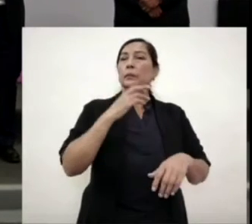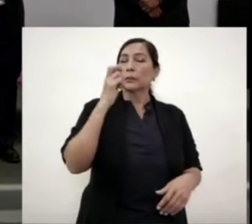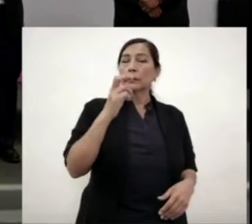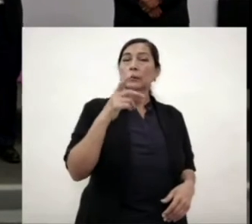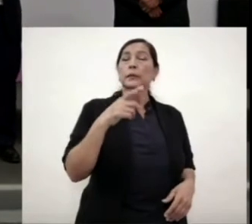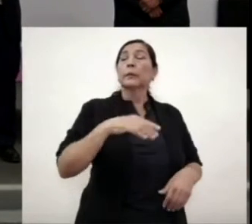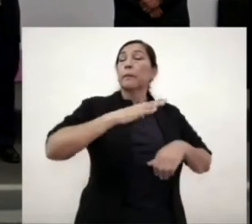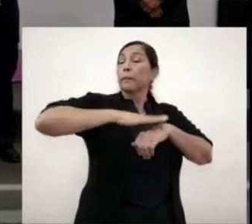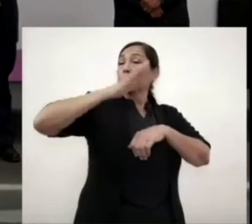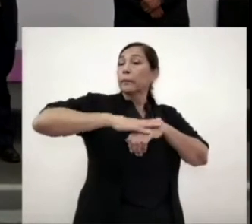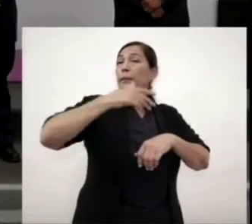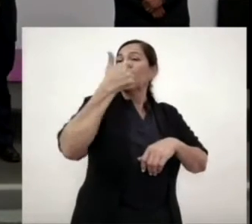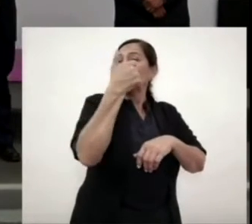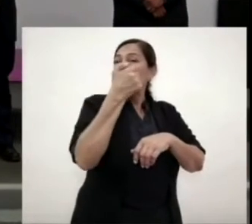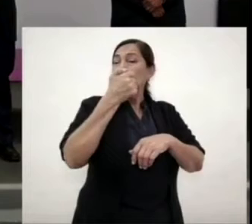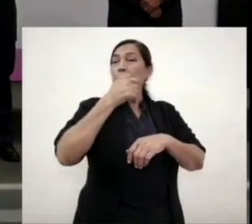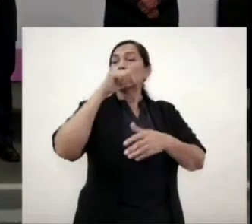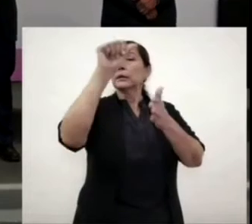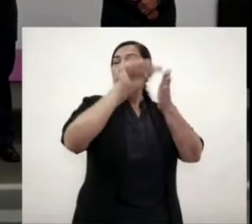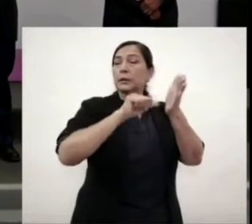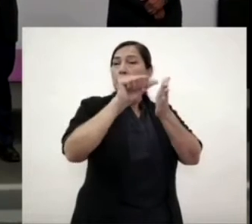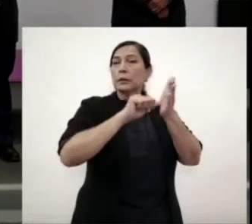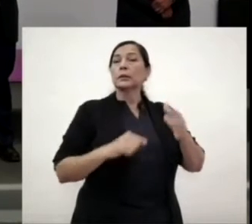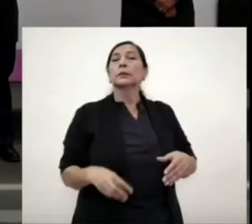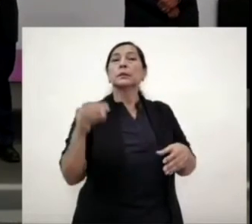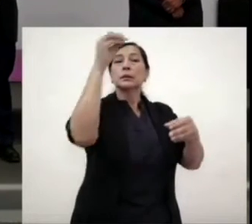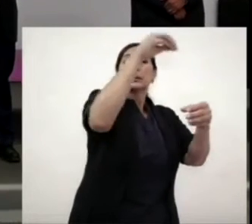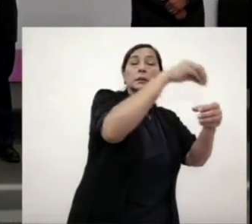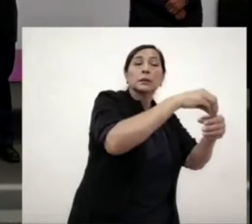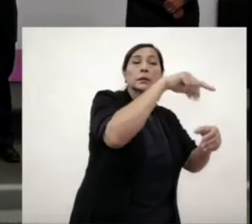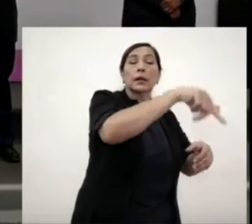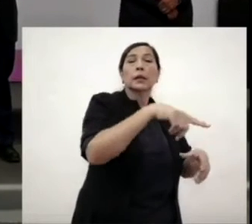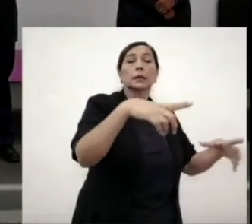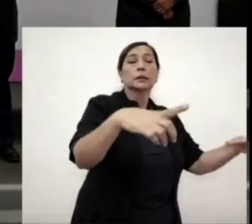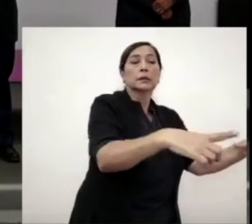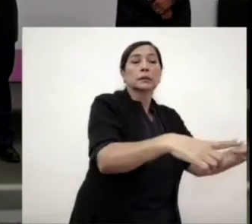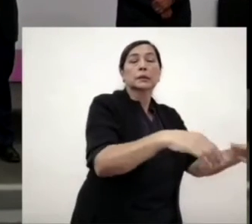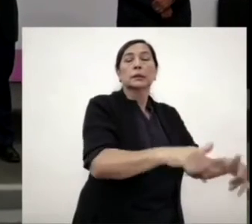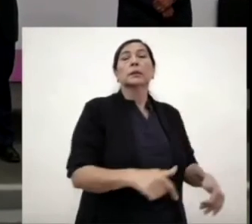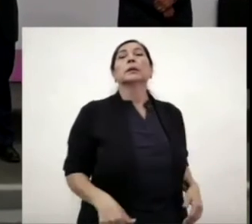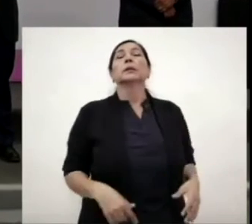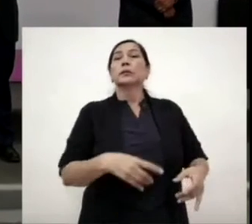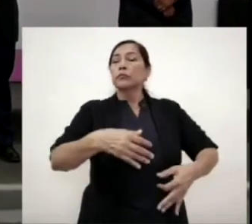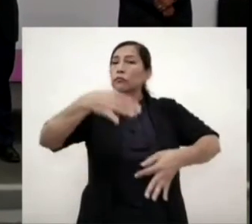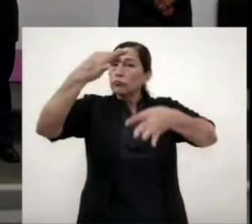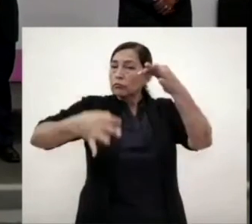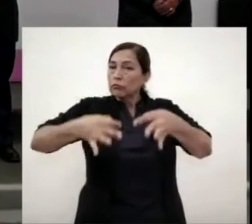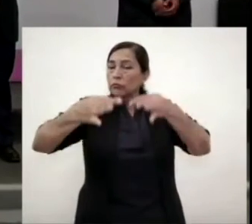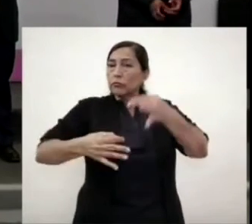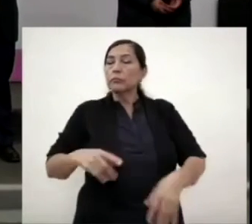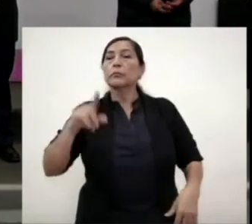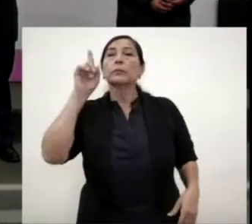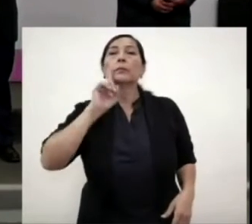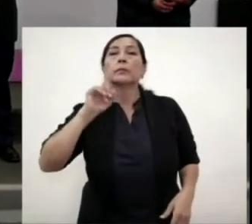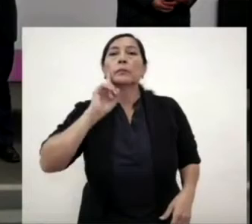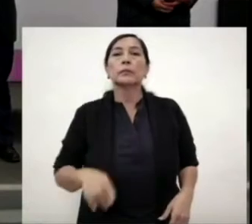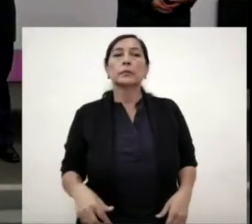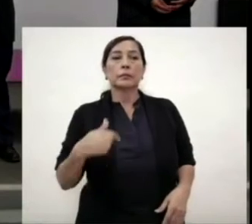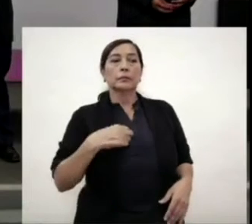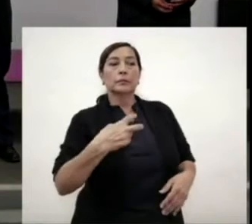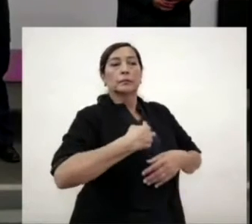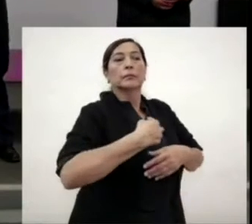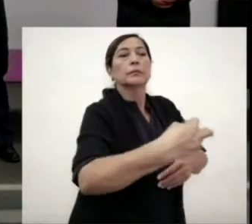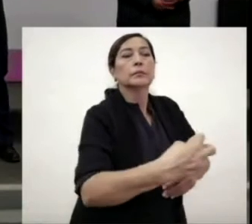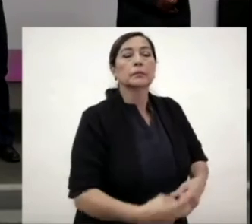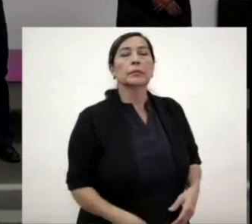más de 6 meses de poner aquí en Zamora ese Centro Integral de Justicia para la Mujer. Me hicieron el favor de invitarme a la